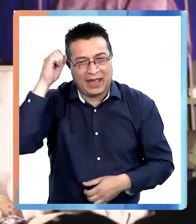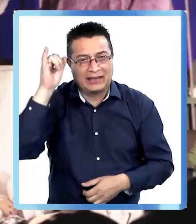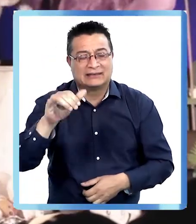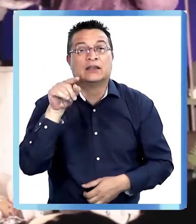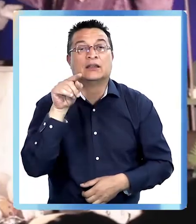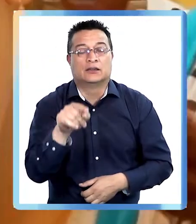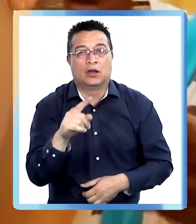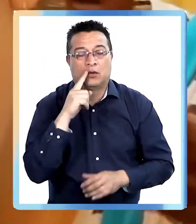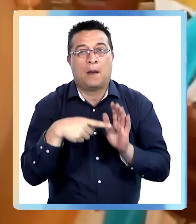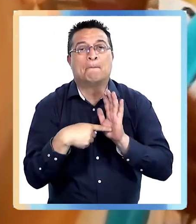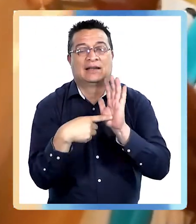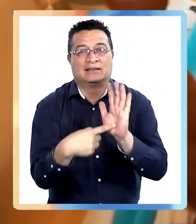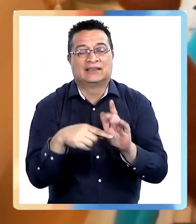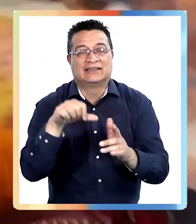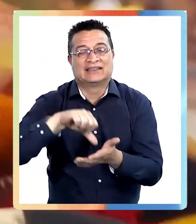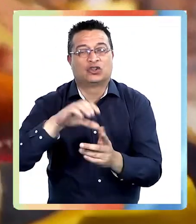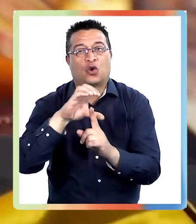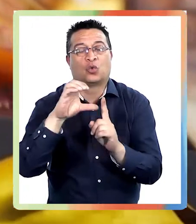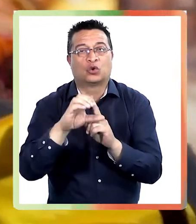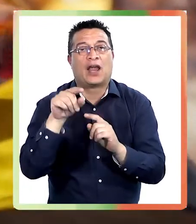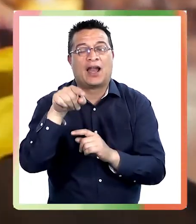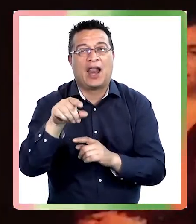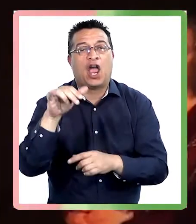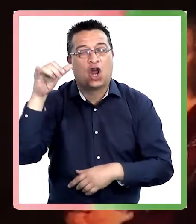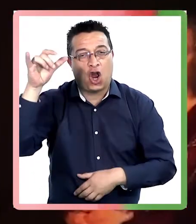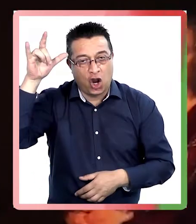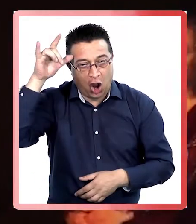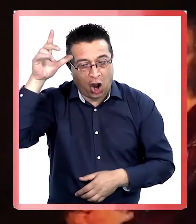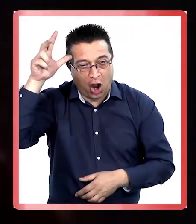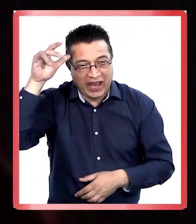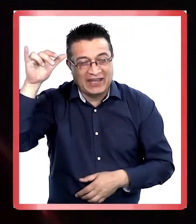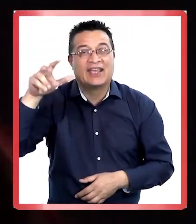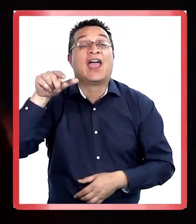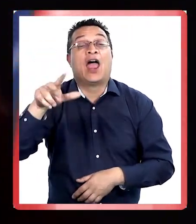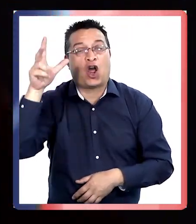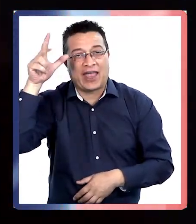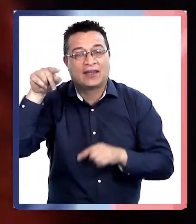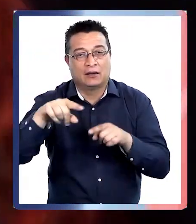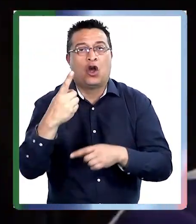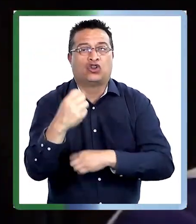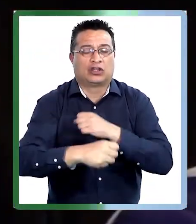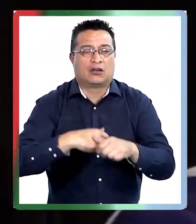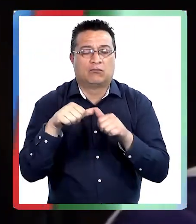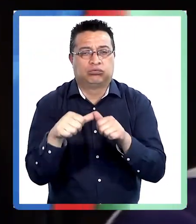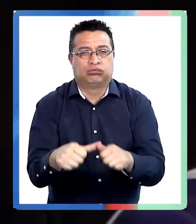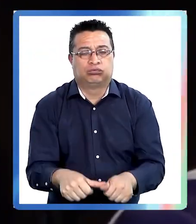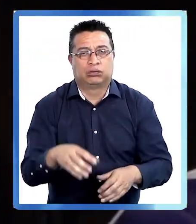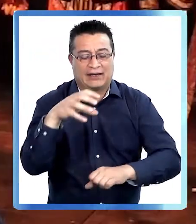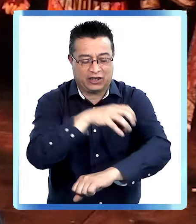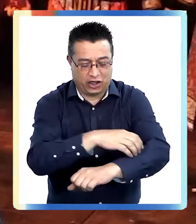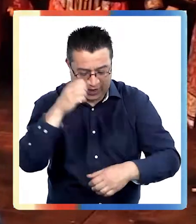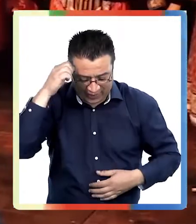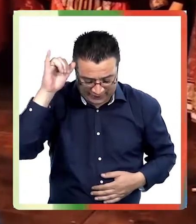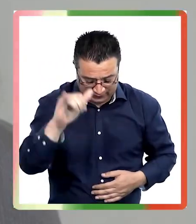presentaciones en el Centro Cultural de Coyhaique. Estamos cumpliendo 11 años de trabajo ininterrumpido acá en la región de Aysén y ya por